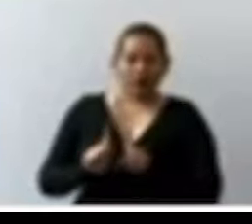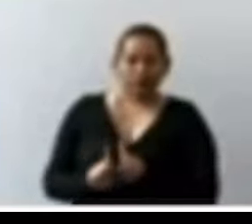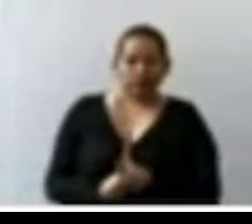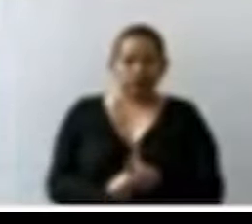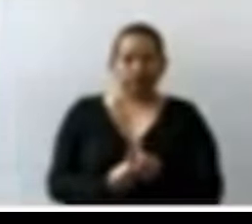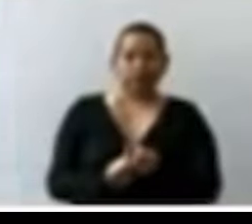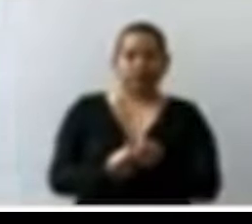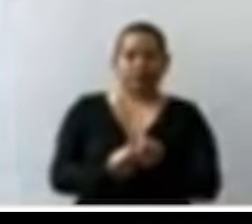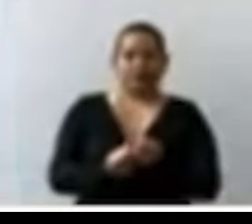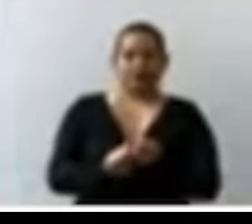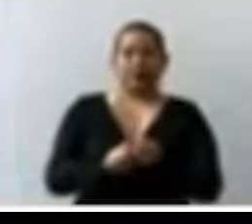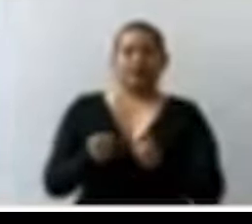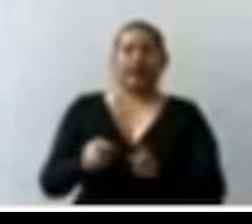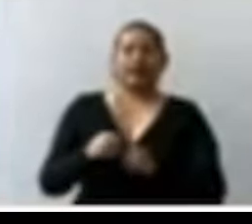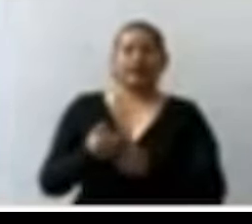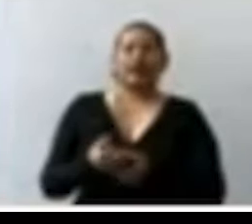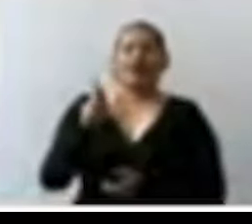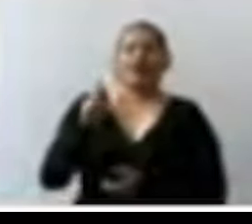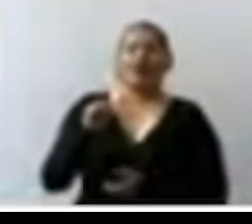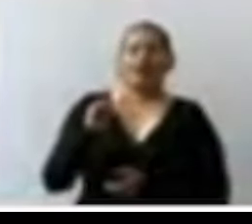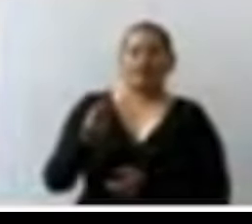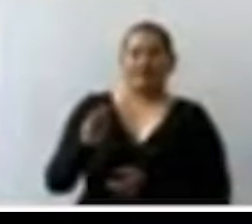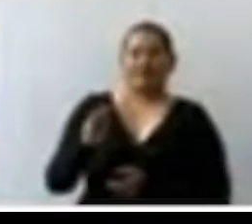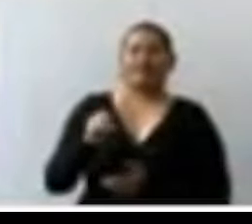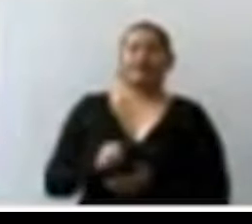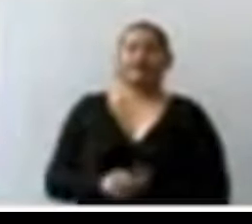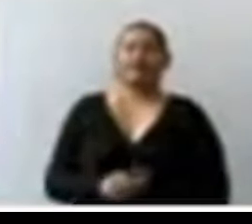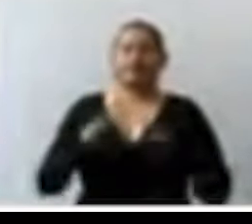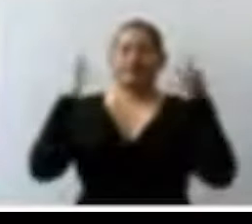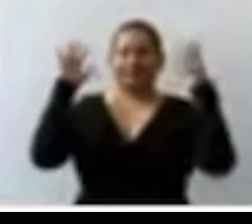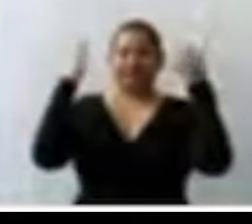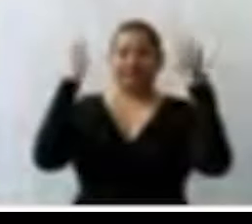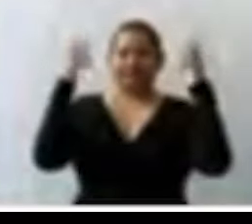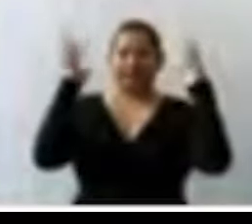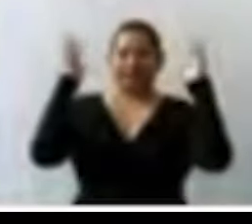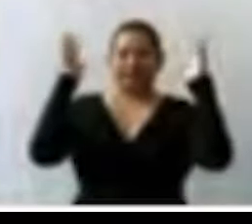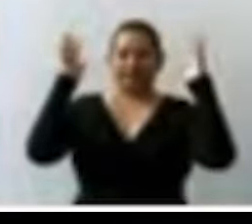patronato del sistema DIF, que es mi esposa.